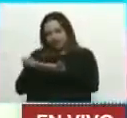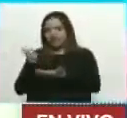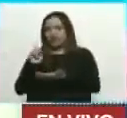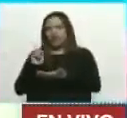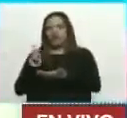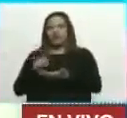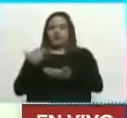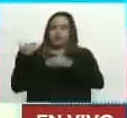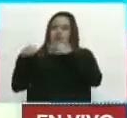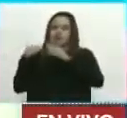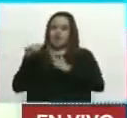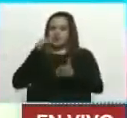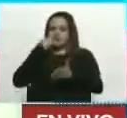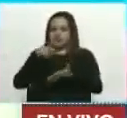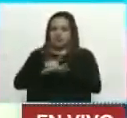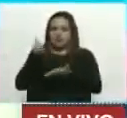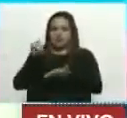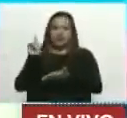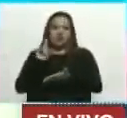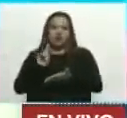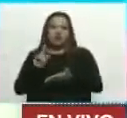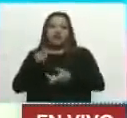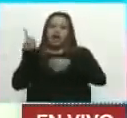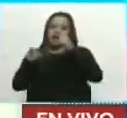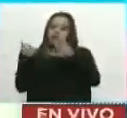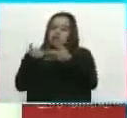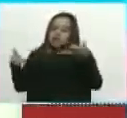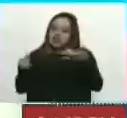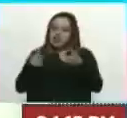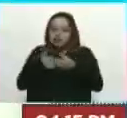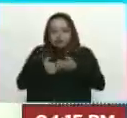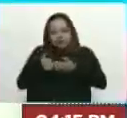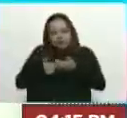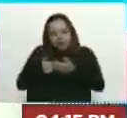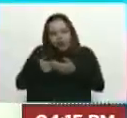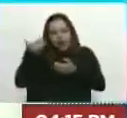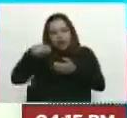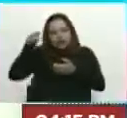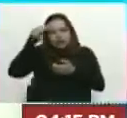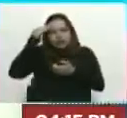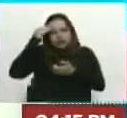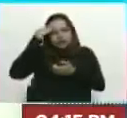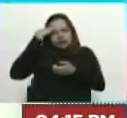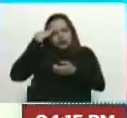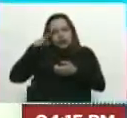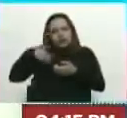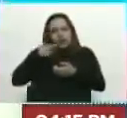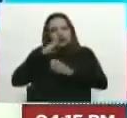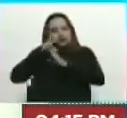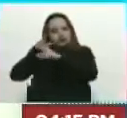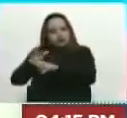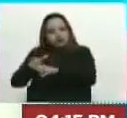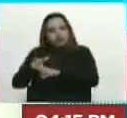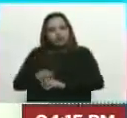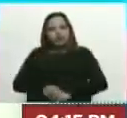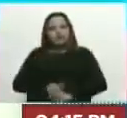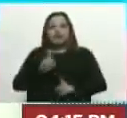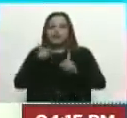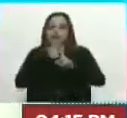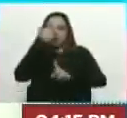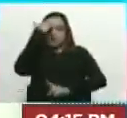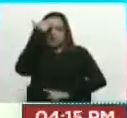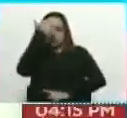de WhatsApp, sino que he escrito unas cuantas líneas para tenerme al tiempo. Bueno, saludar en primer lugar